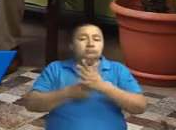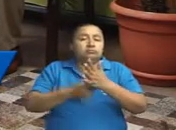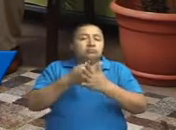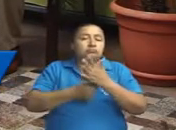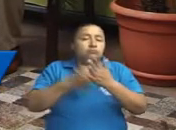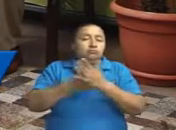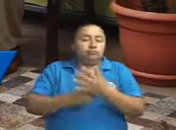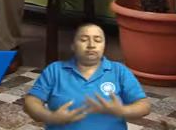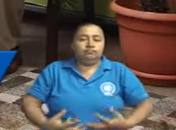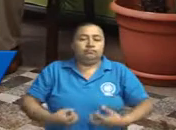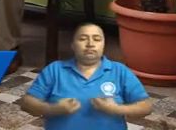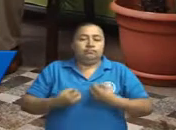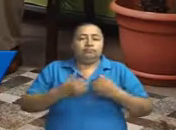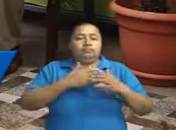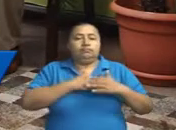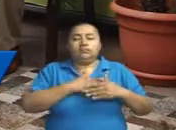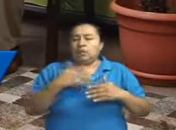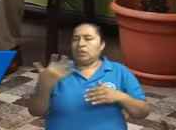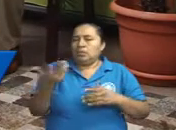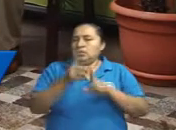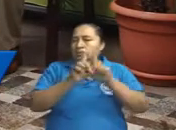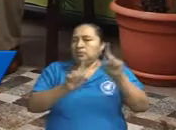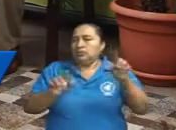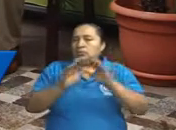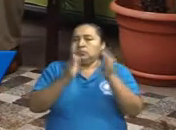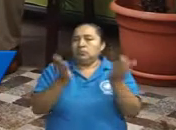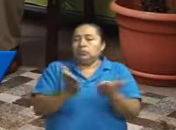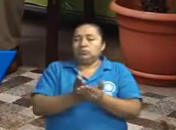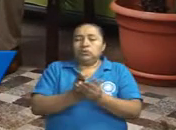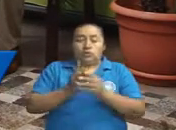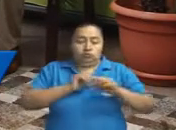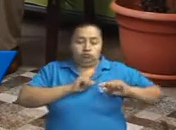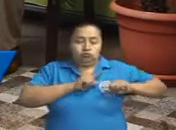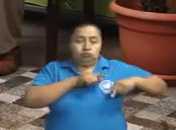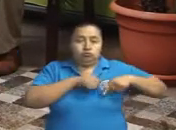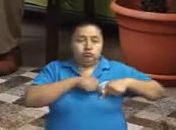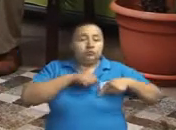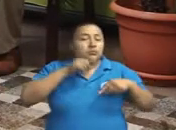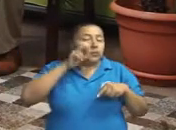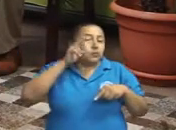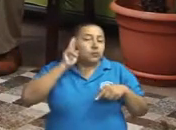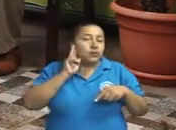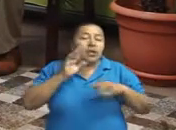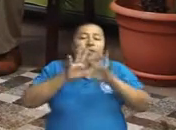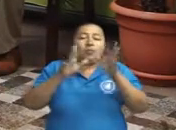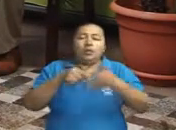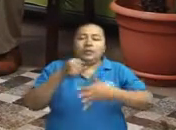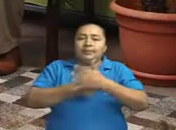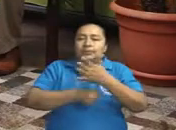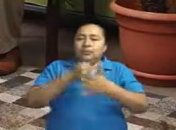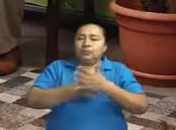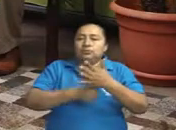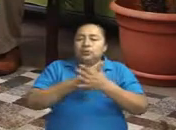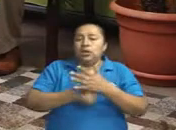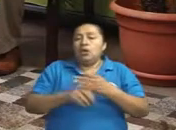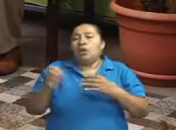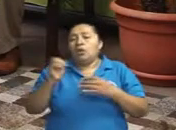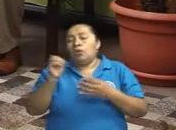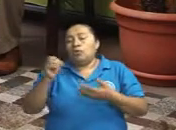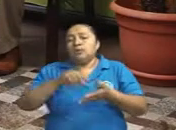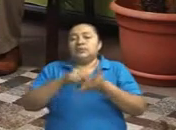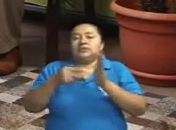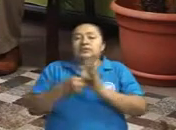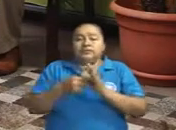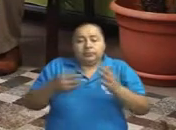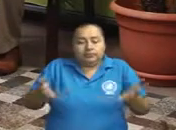cáncer. Todo a nivel mundial, el lazo rosa significa esa mujer que está luchando, o un símbolo para